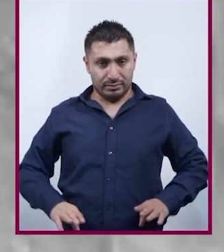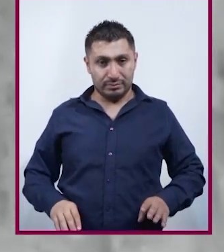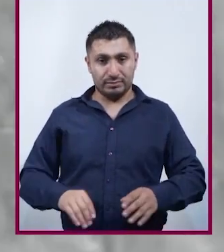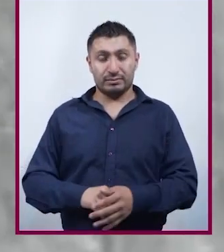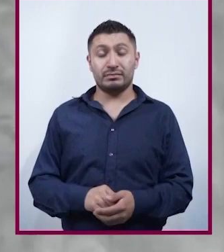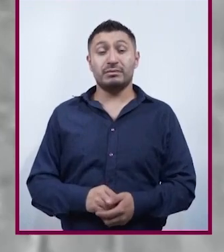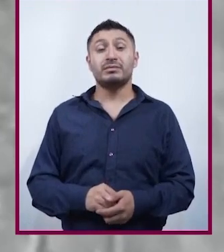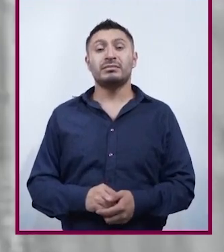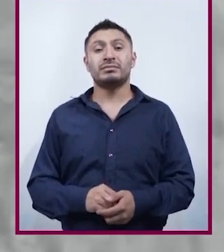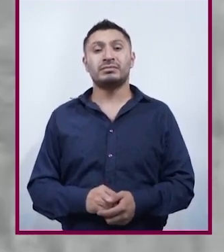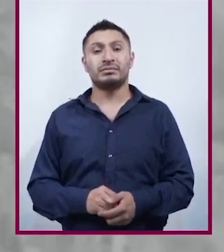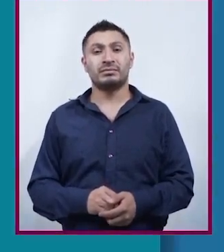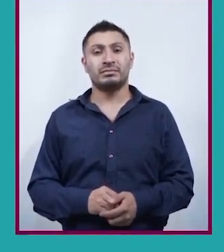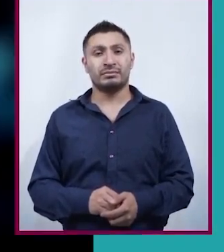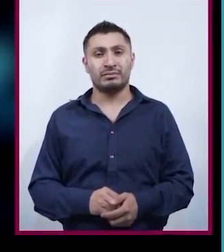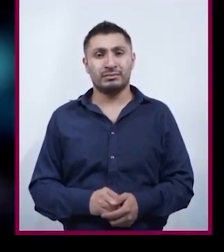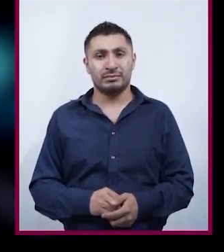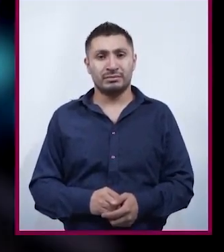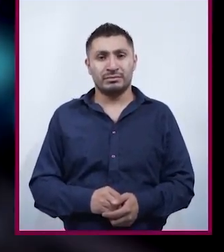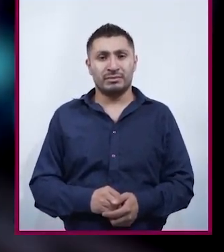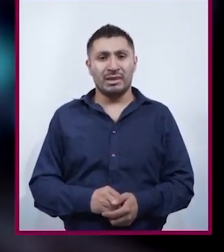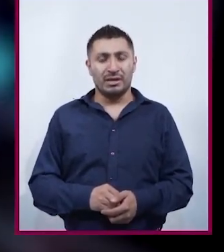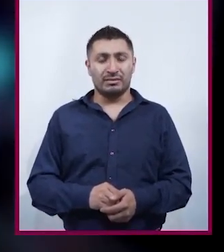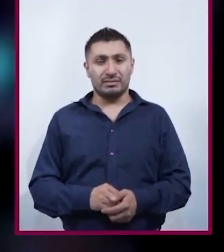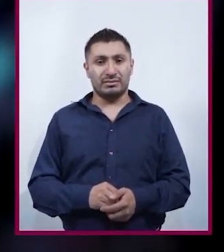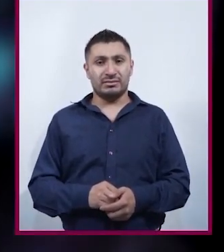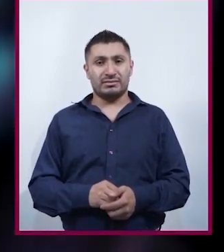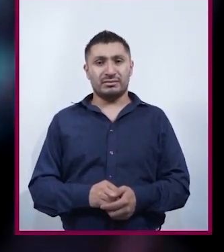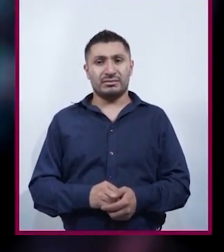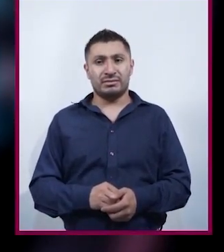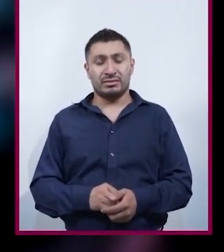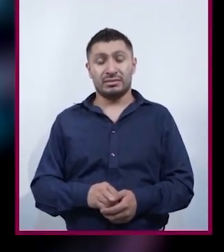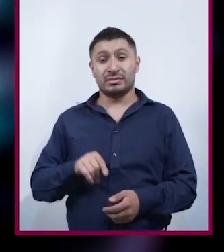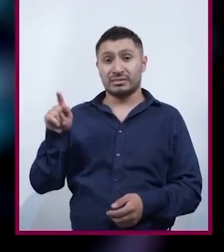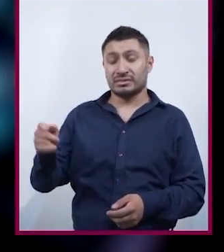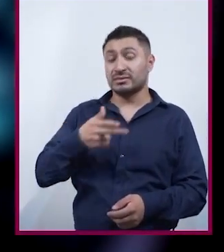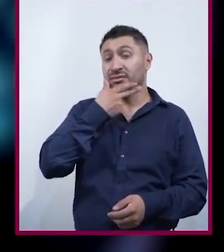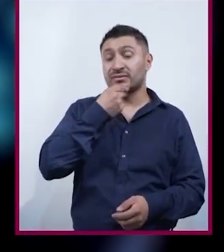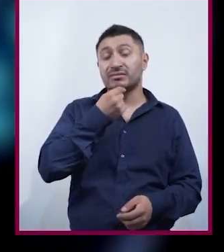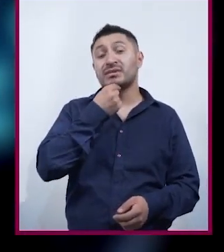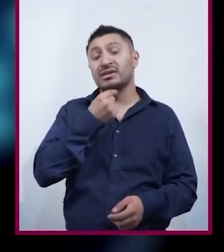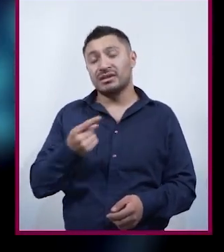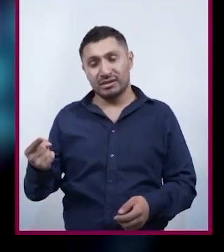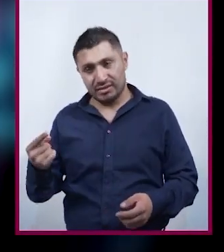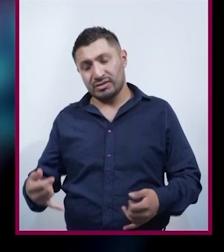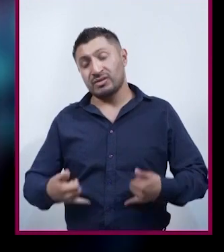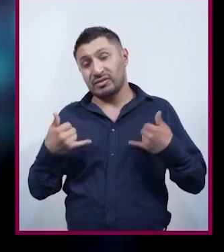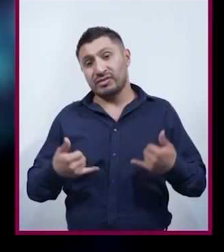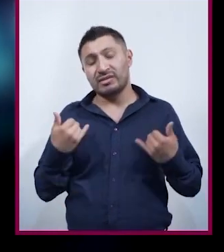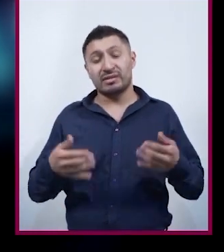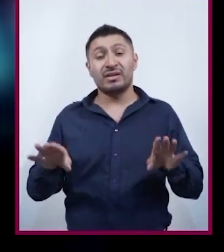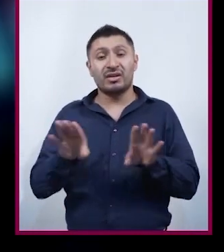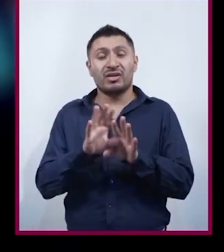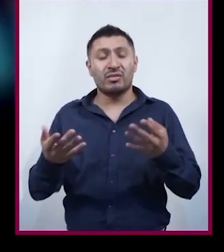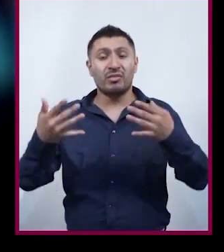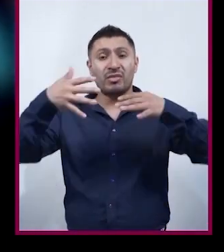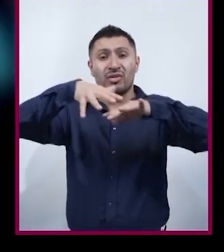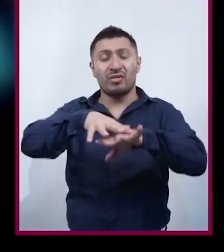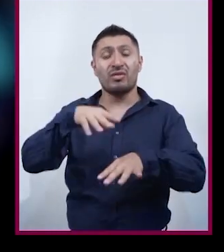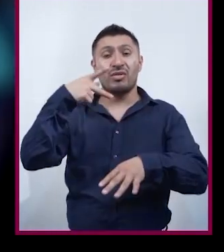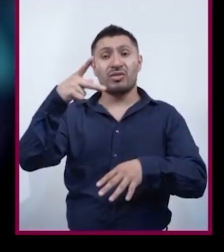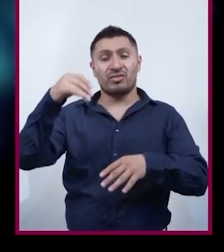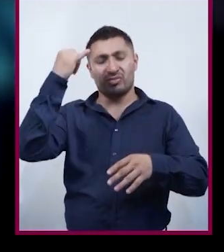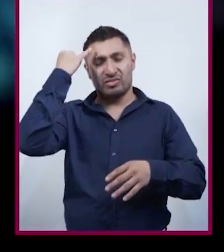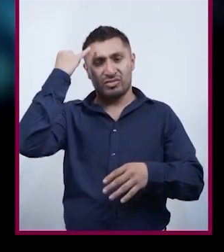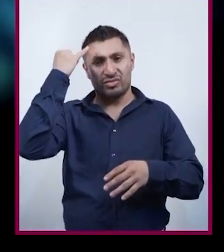comprender mejor estos aspectos. ¿Qué tanto influye la infancia y juventud de José Vasconcelos en los